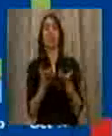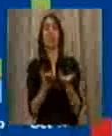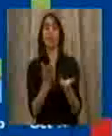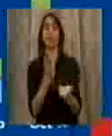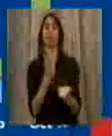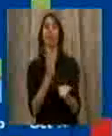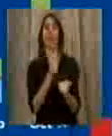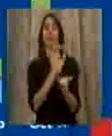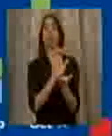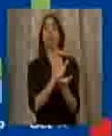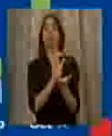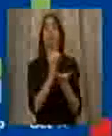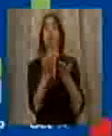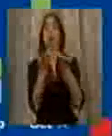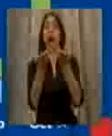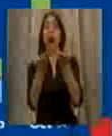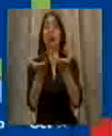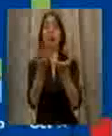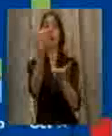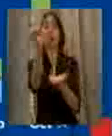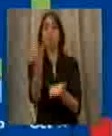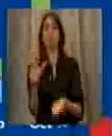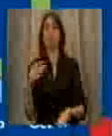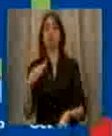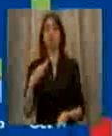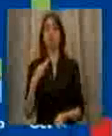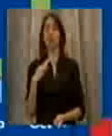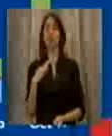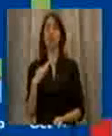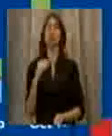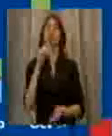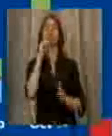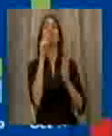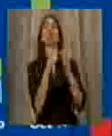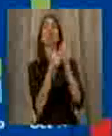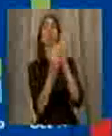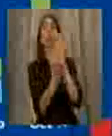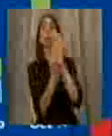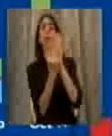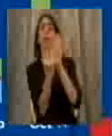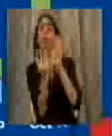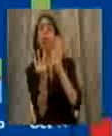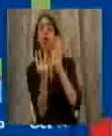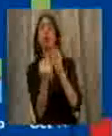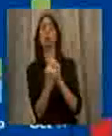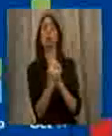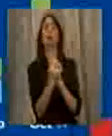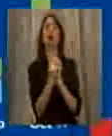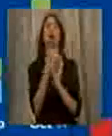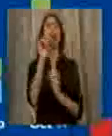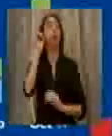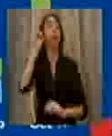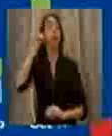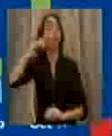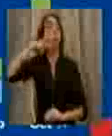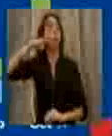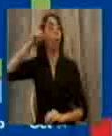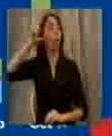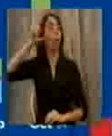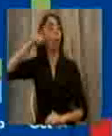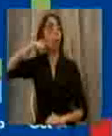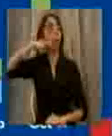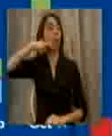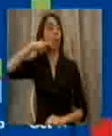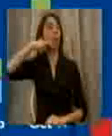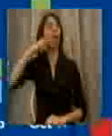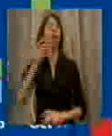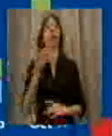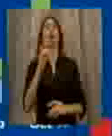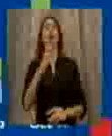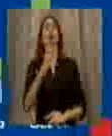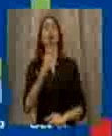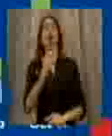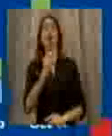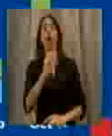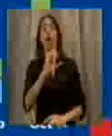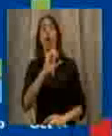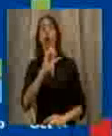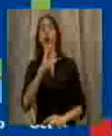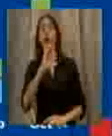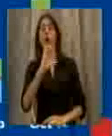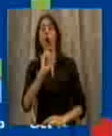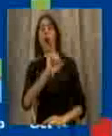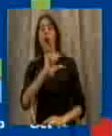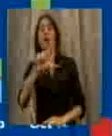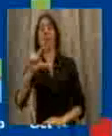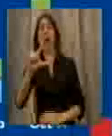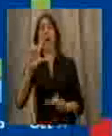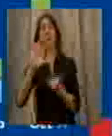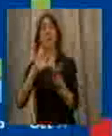ciudadano de esa atención. Significa un portal, significa también un call center, y que solamente partió en enero